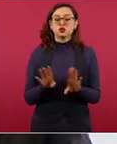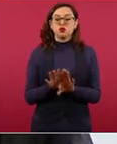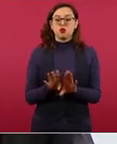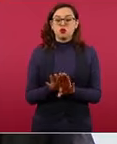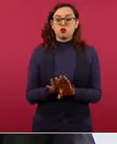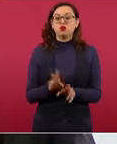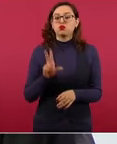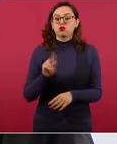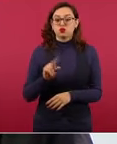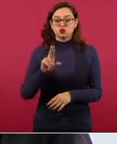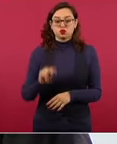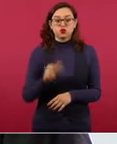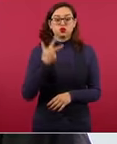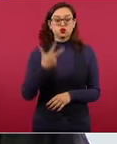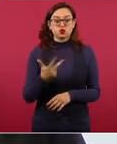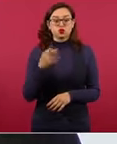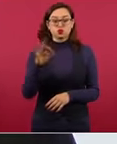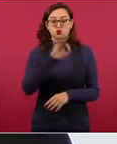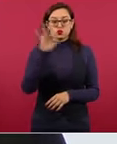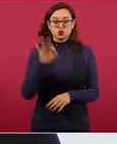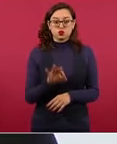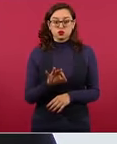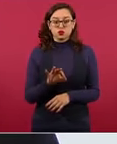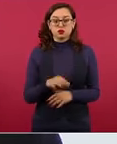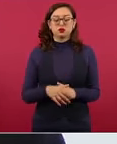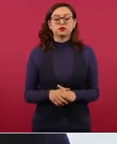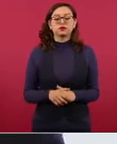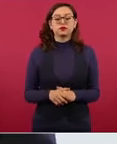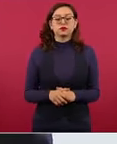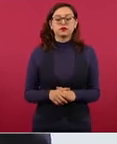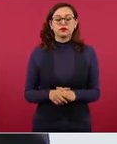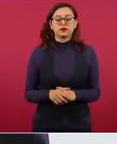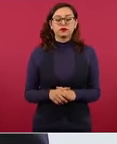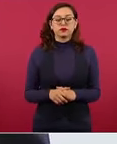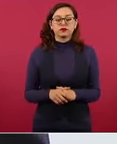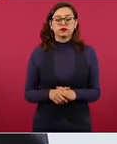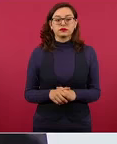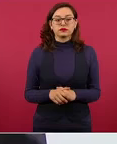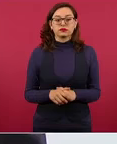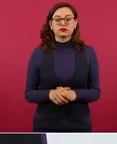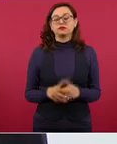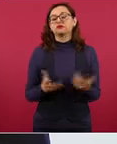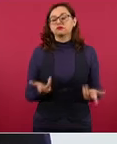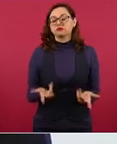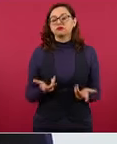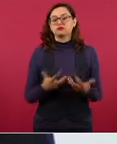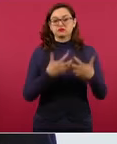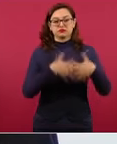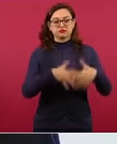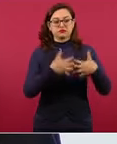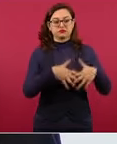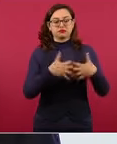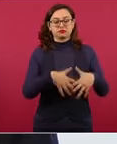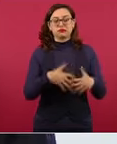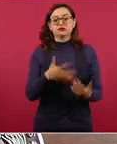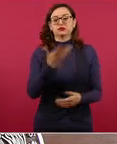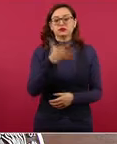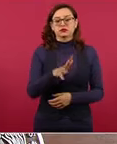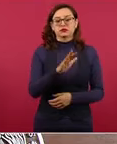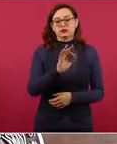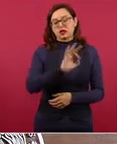88 por ciento y el uso industrial casi el 10% 9.8 del